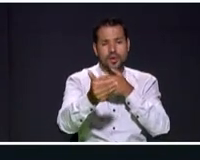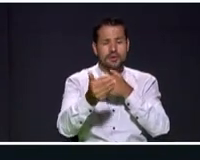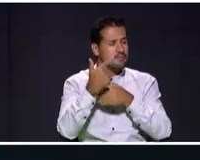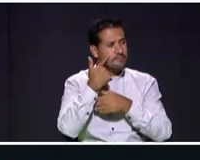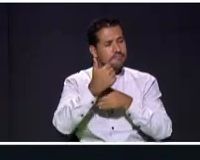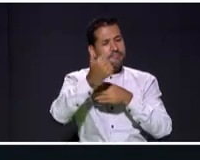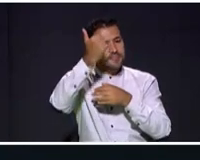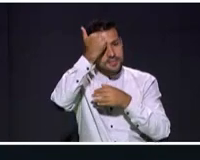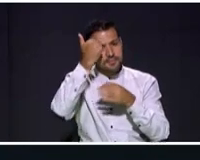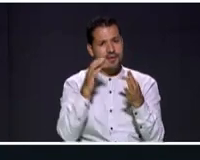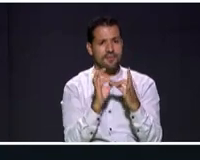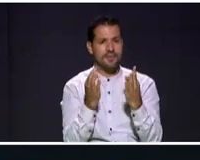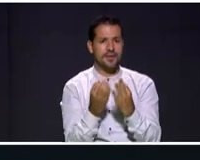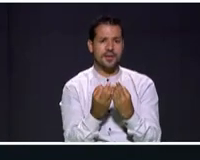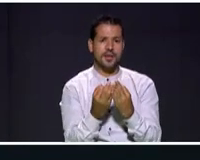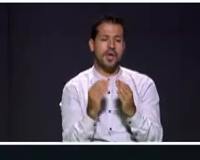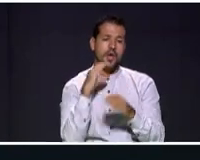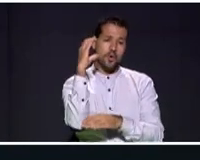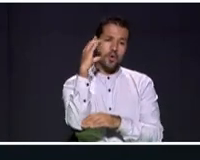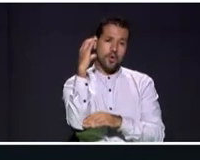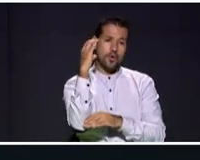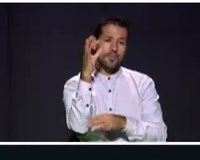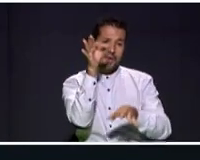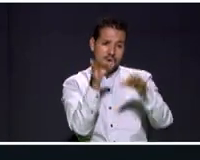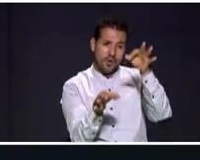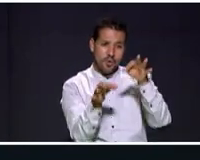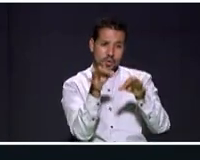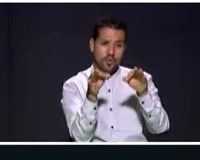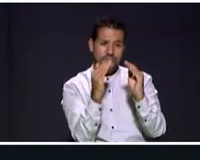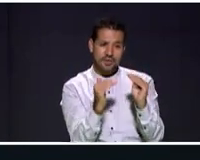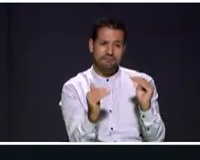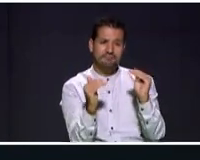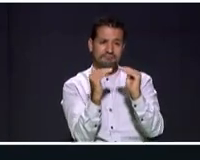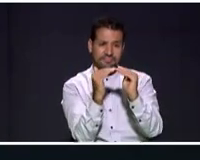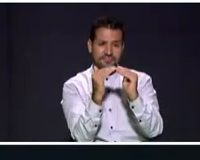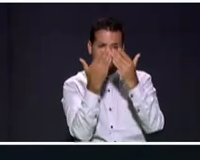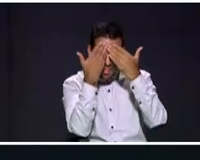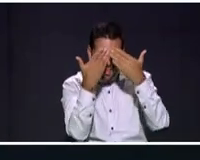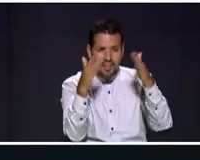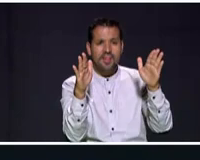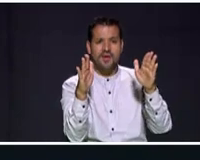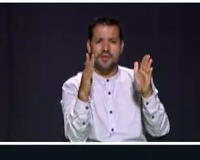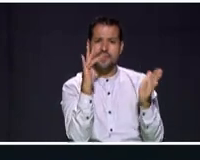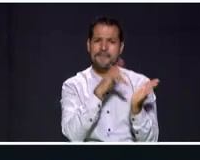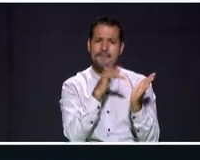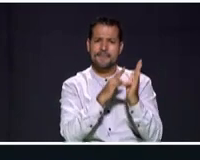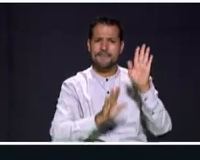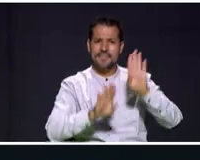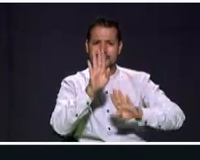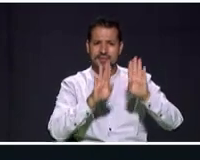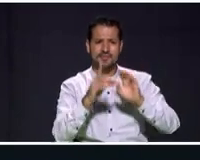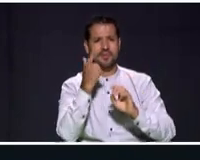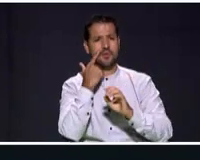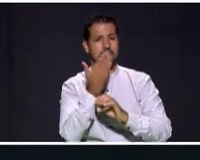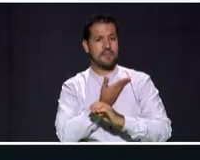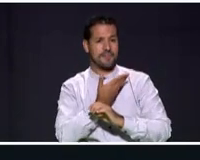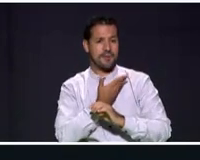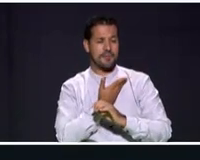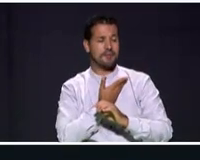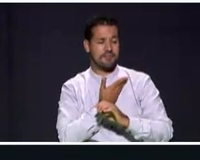colombia ajusta libres a propuestas en estos días una participación activa de los padres de familia en el